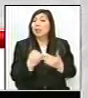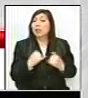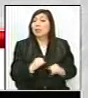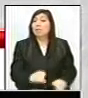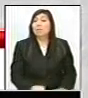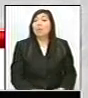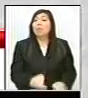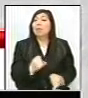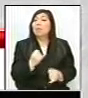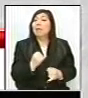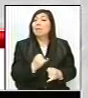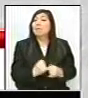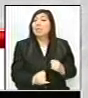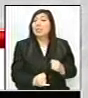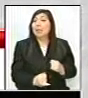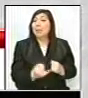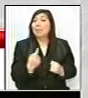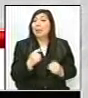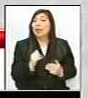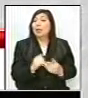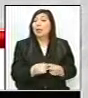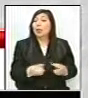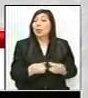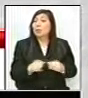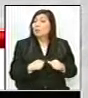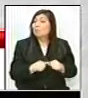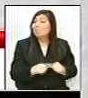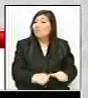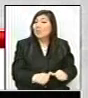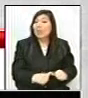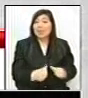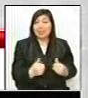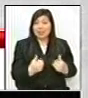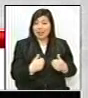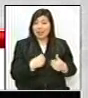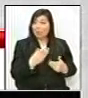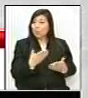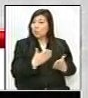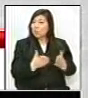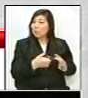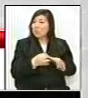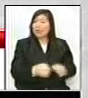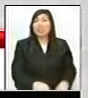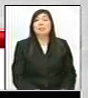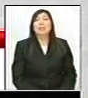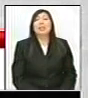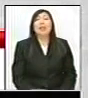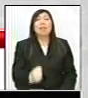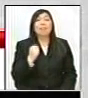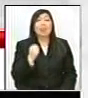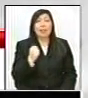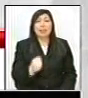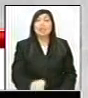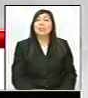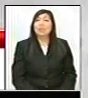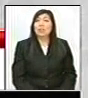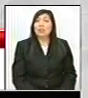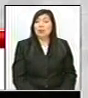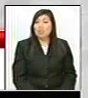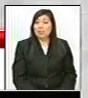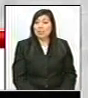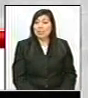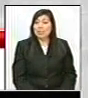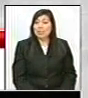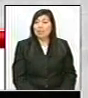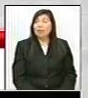informe final para efectos de que la comisión permanente tenga en cuenta sus argumentos. El derecho de defensa, señor